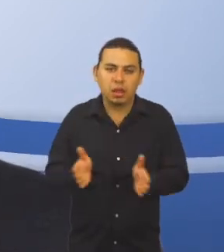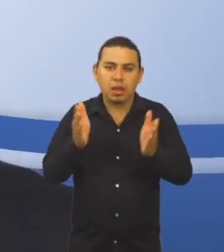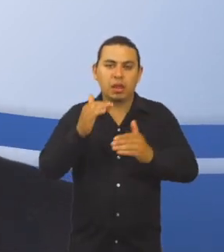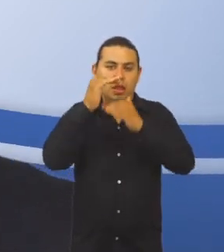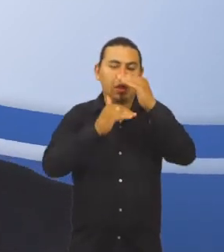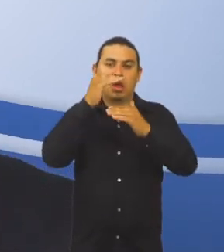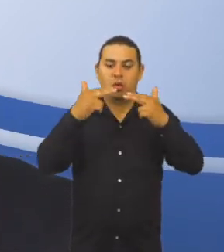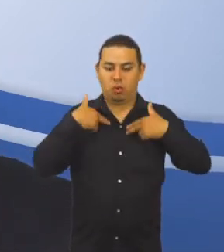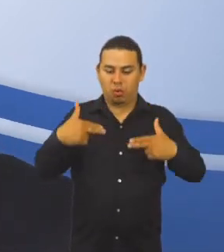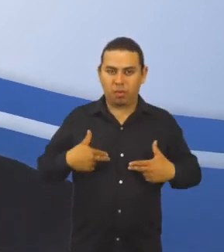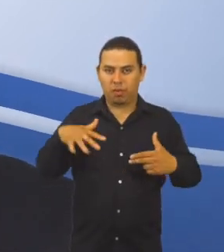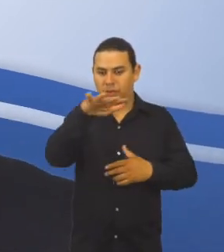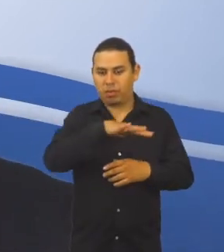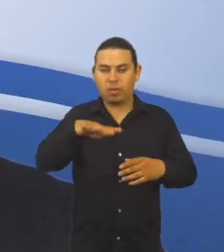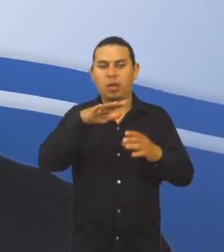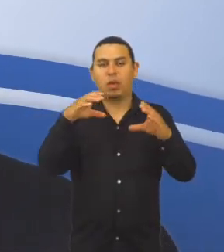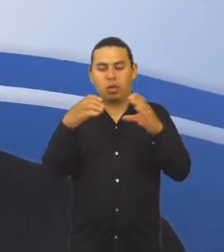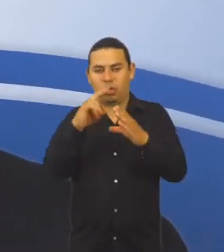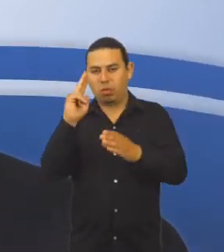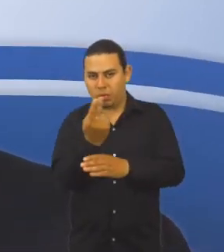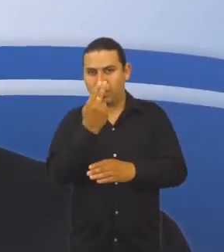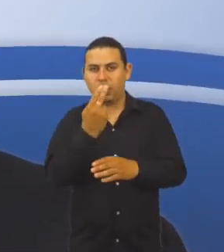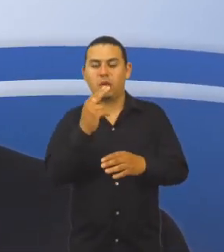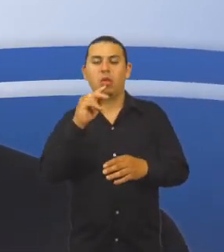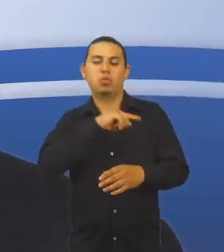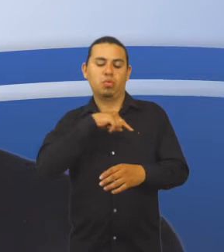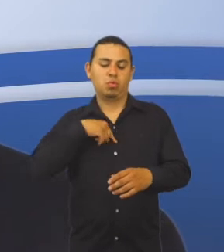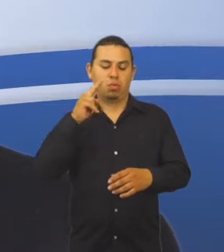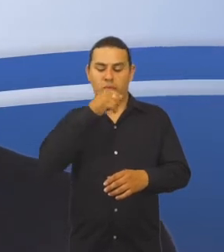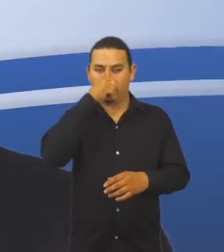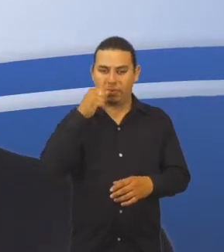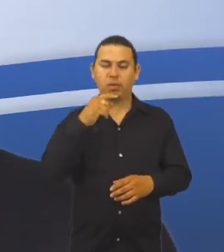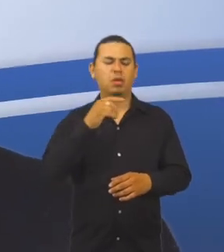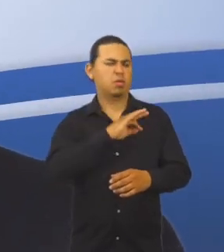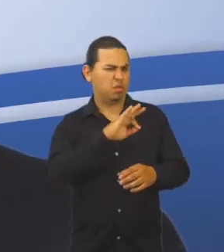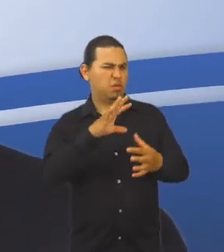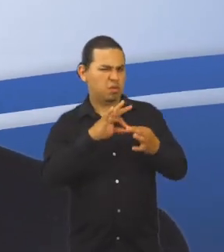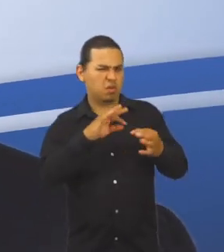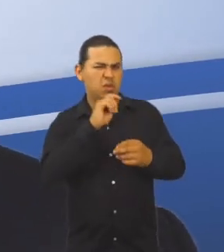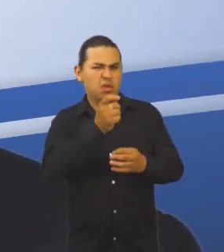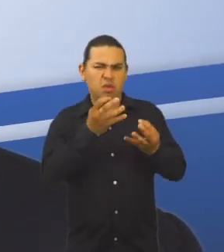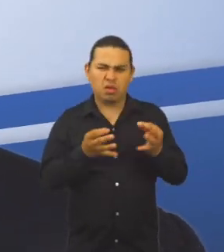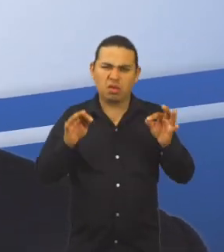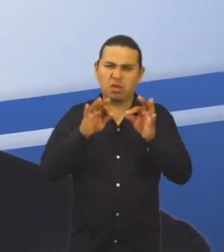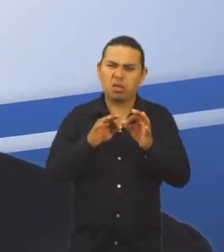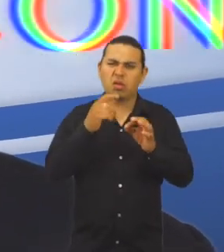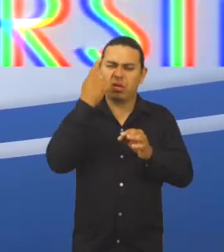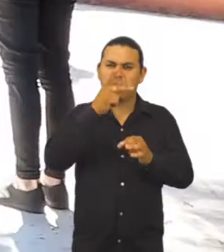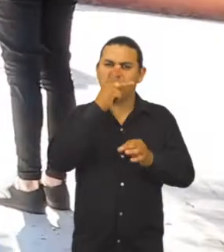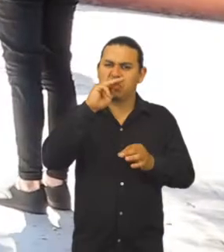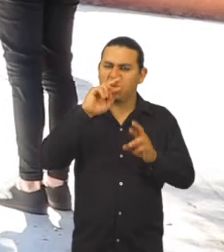las actividades educativas de sus hijos, con el fin de promover el desarrollo humano dentro de la vida universitaria. Somos